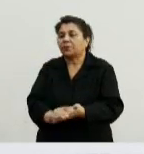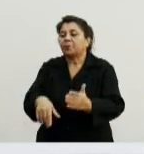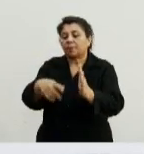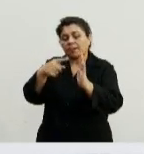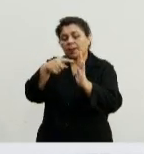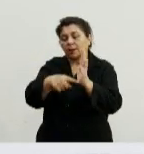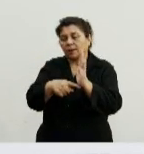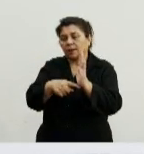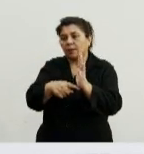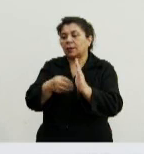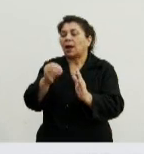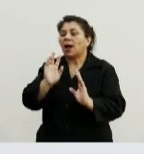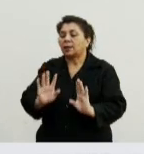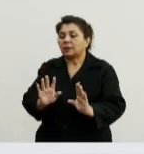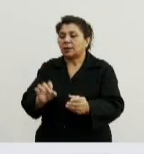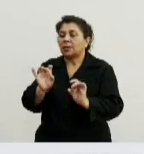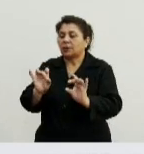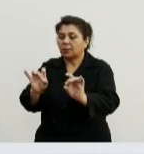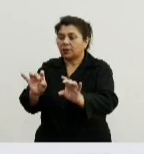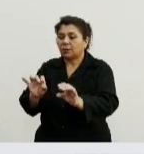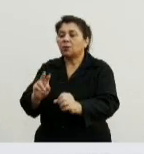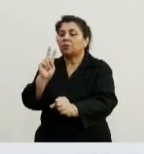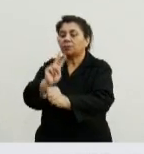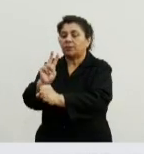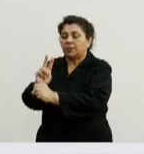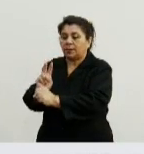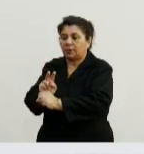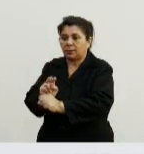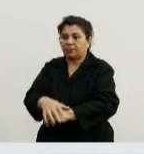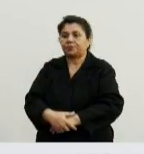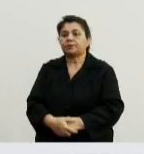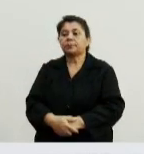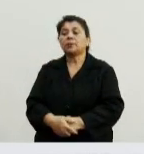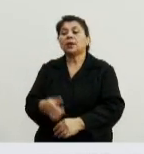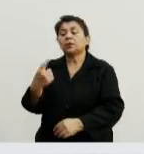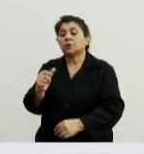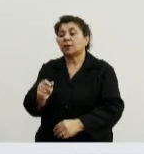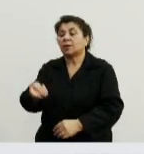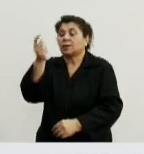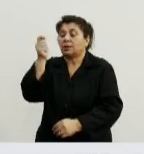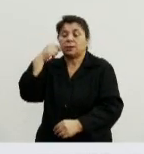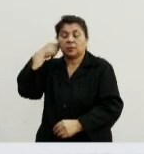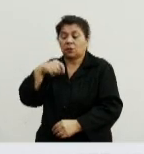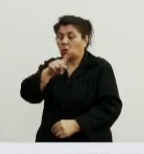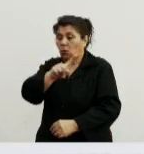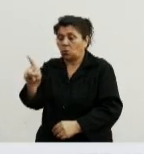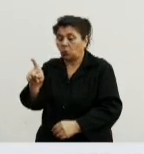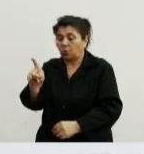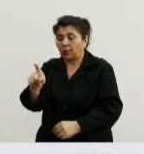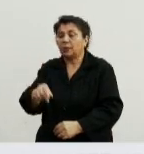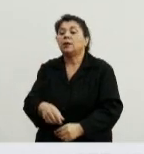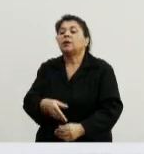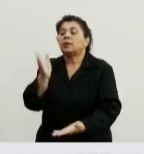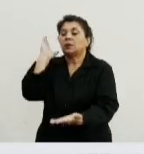este este contagio se empezará a proceder a infraccionar aquellas comercios que no